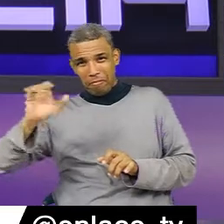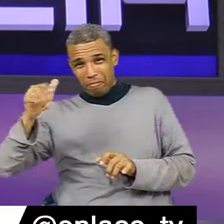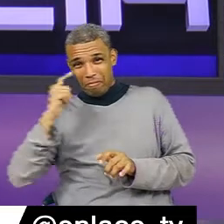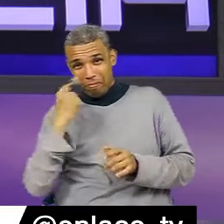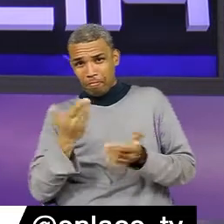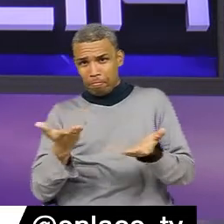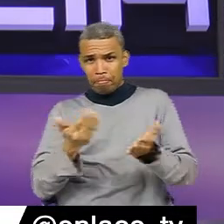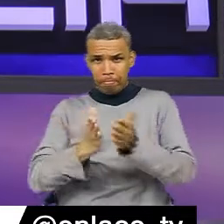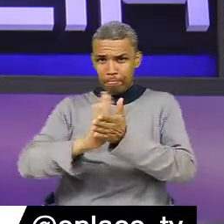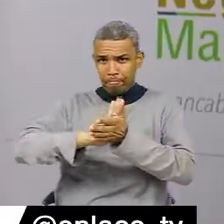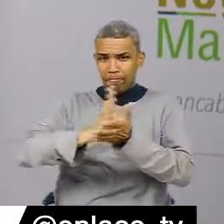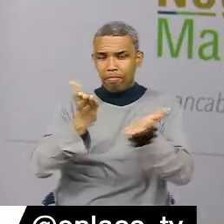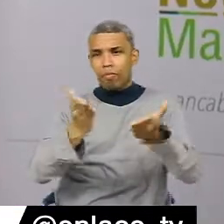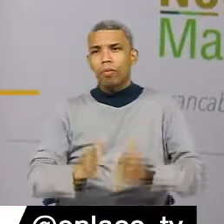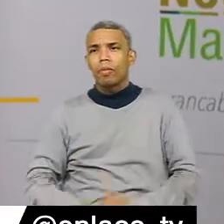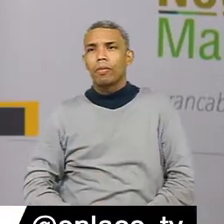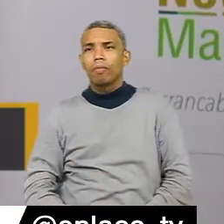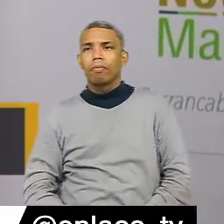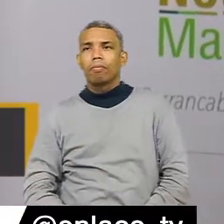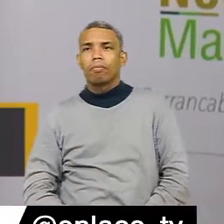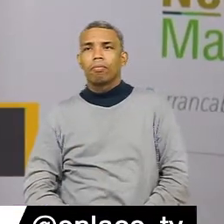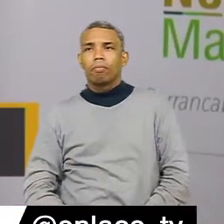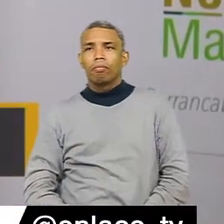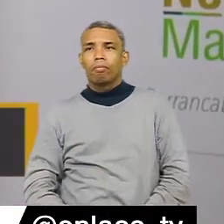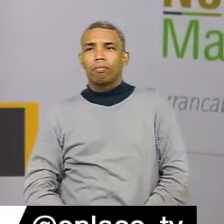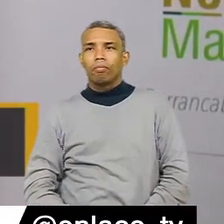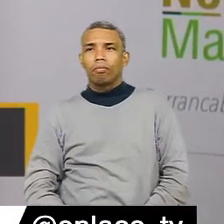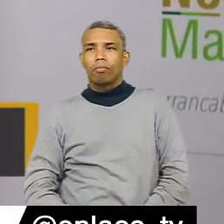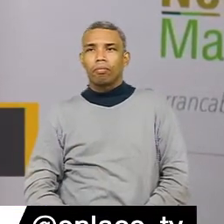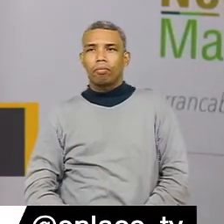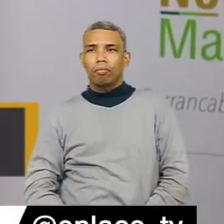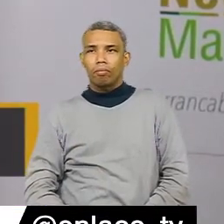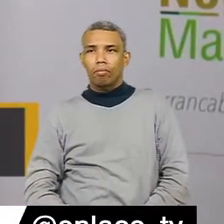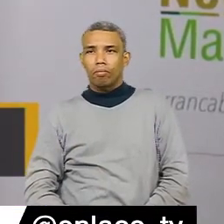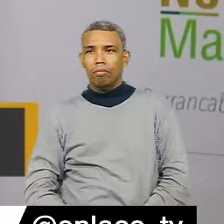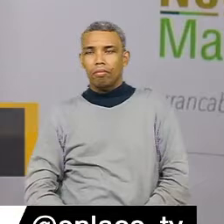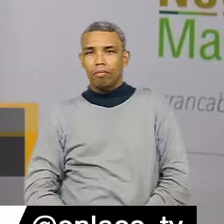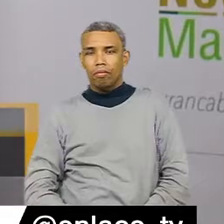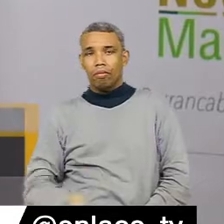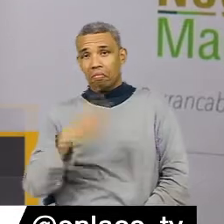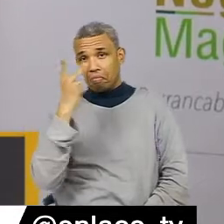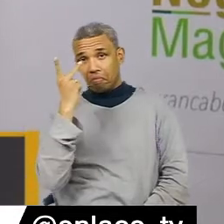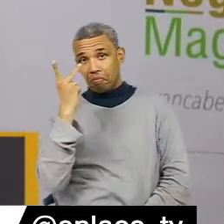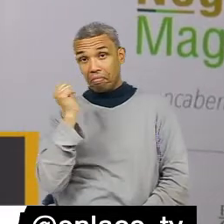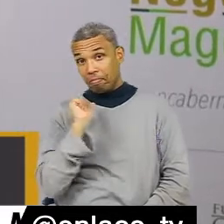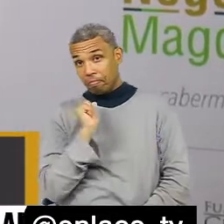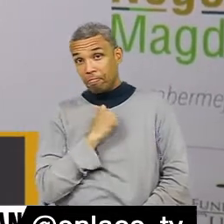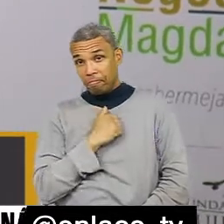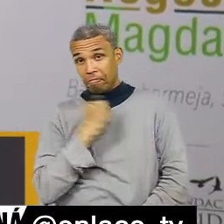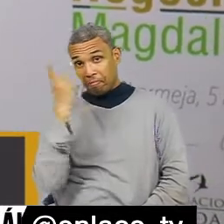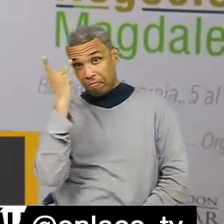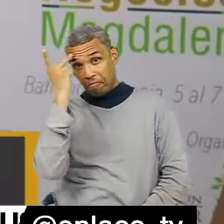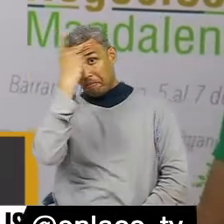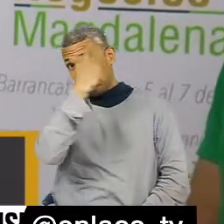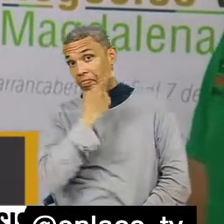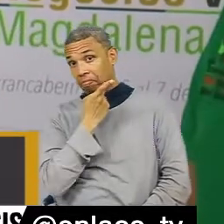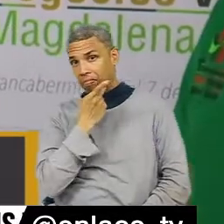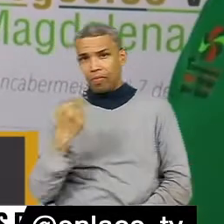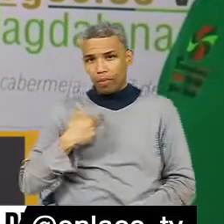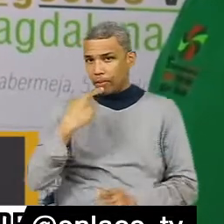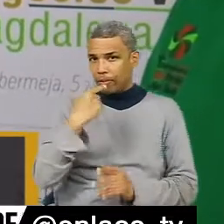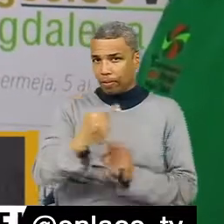adelante. Gracias, muy buenas tardes. Así es, a esta hora yo los saludo desde la Secretaría de Medio Ambiente y precisamente para ampliarnos este importante tema, un